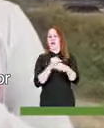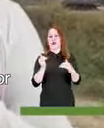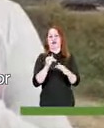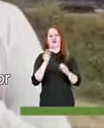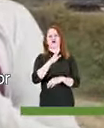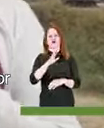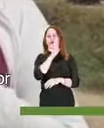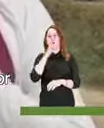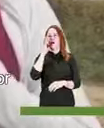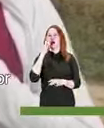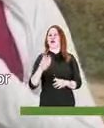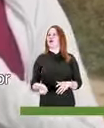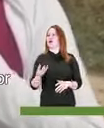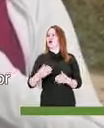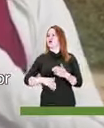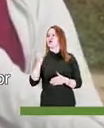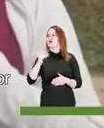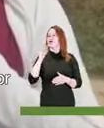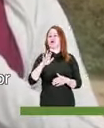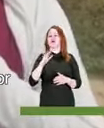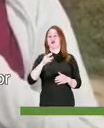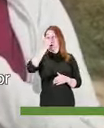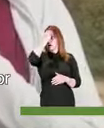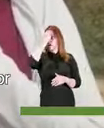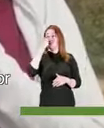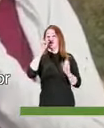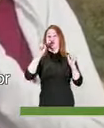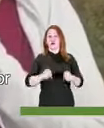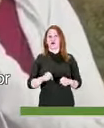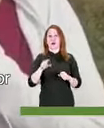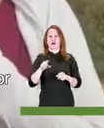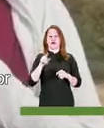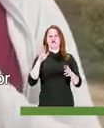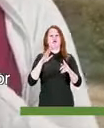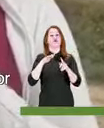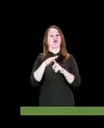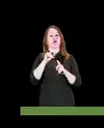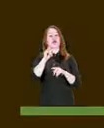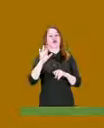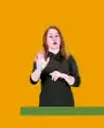es la entrada principal al Barrio El Tuno, podrá ser intervenida por ustedes. Gracias.